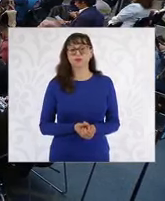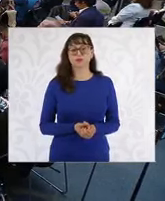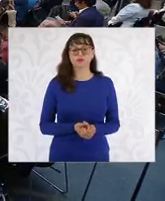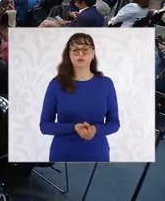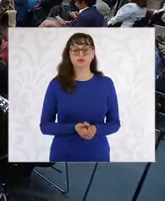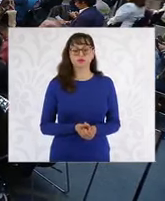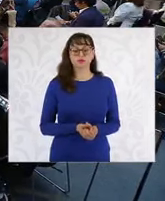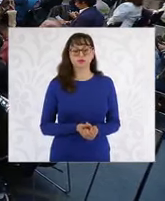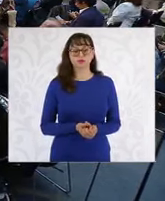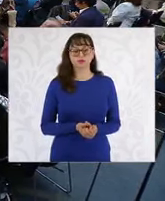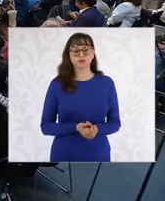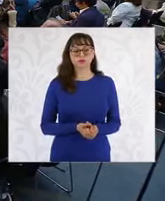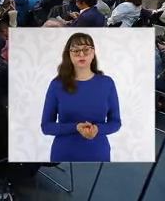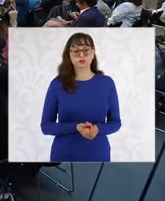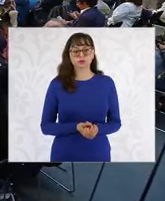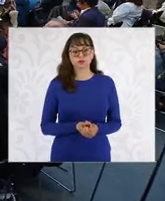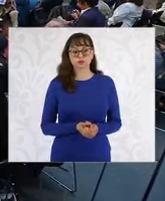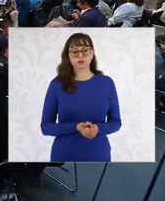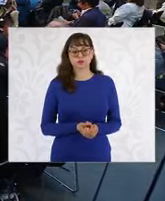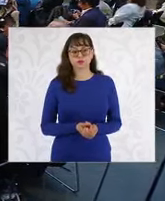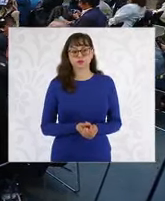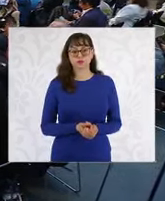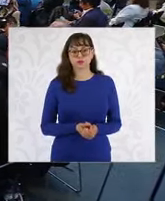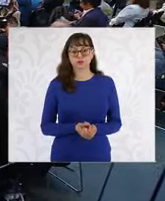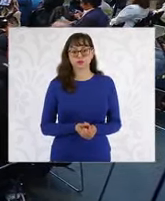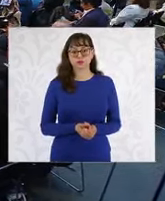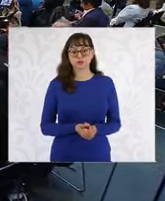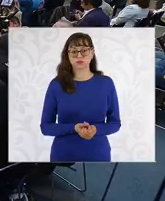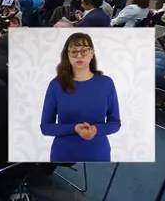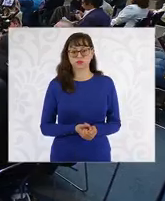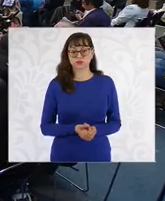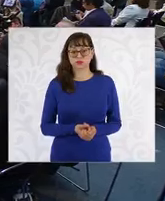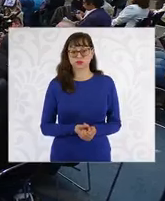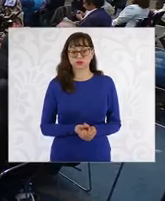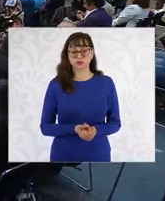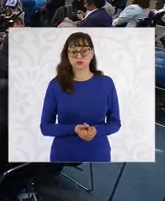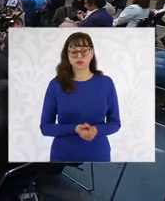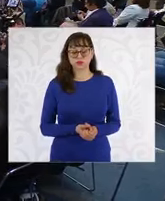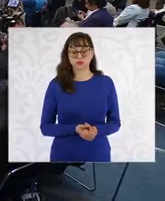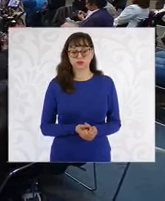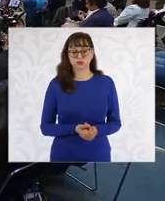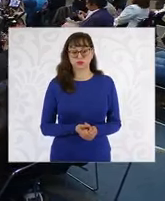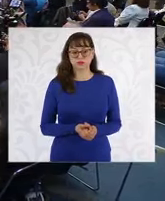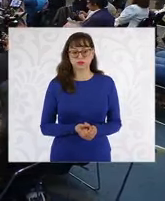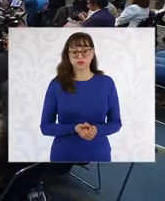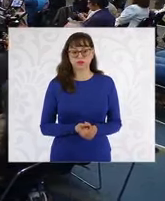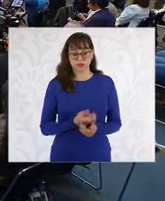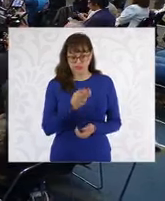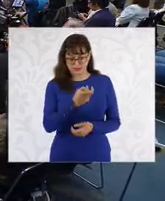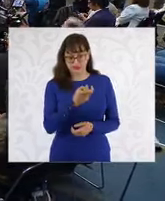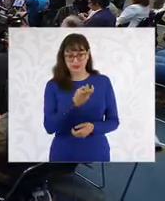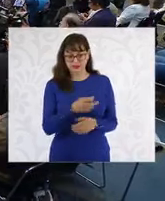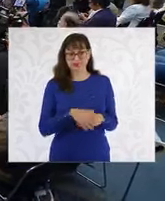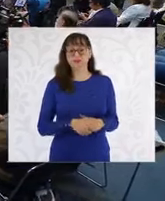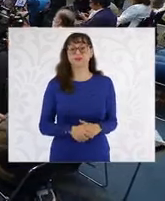No, la anterior. La anterior. La anterior. Ahí está.